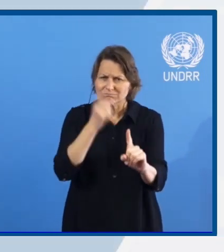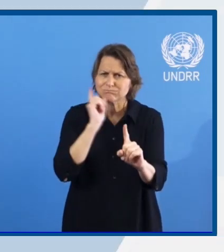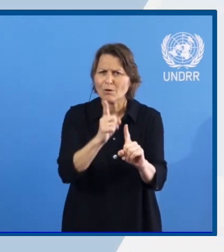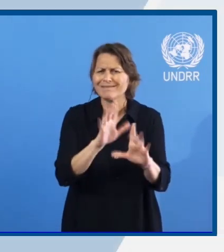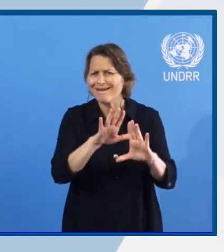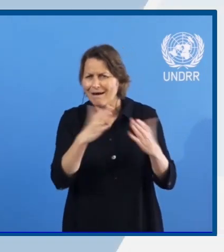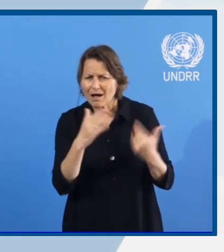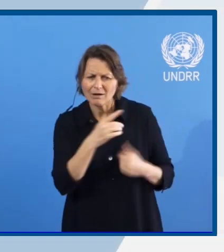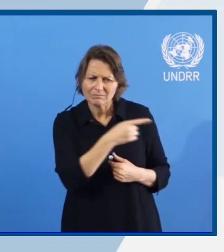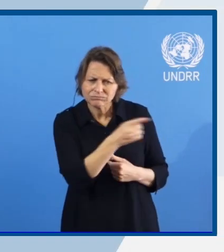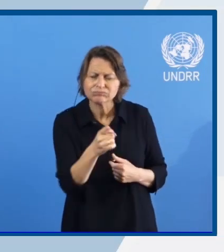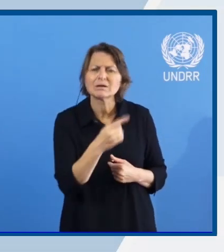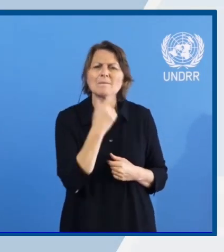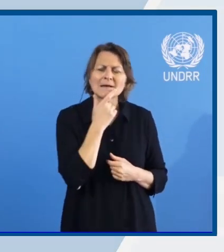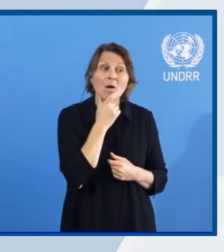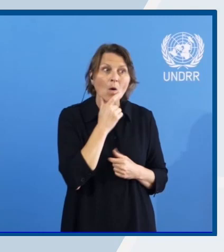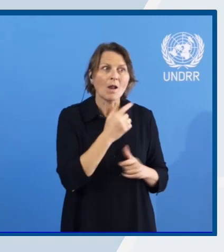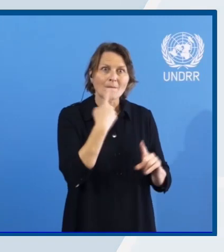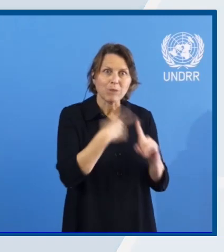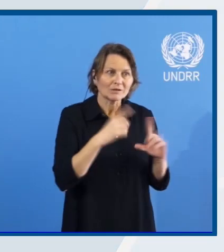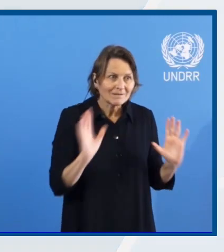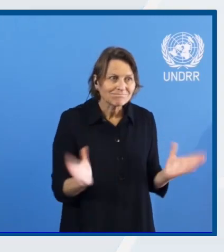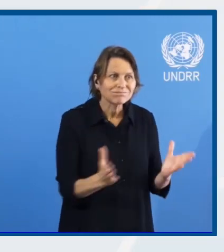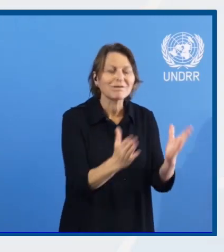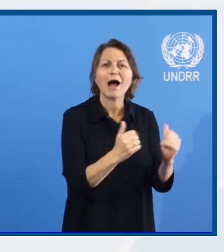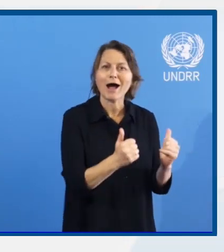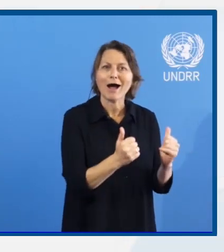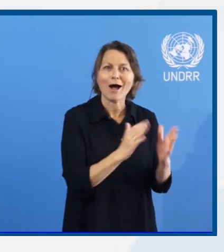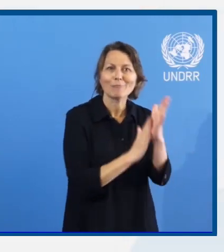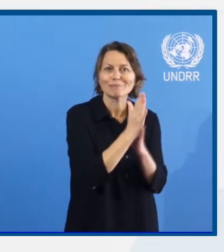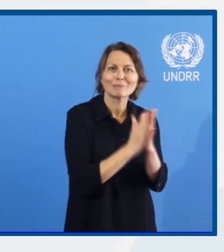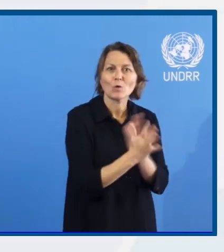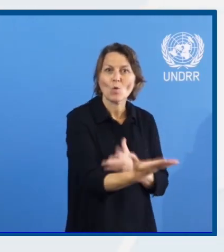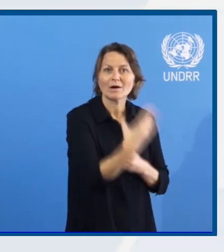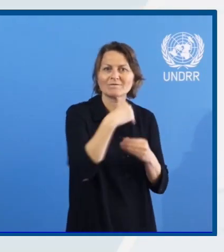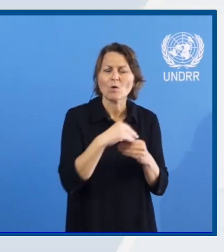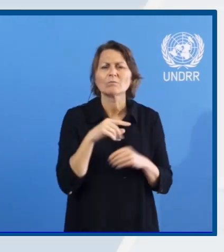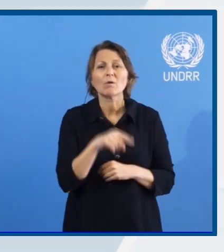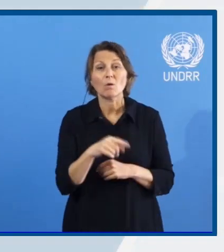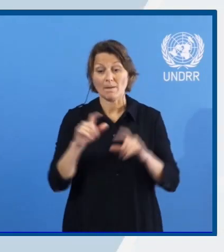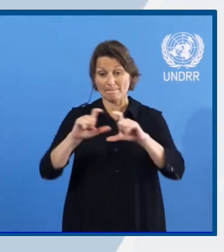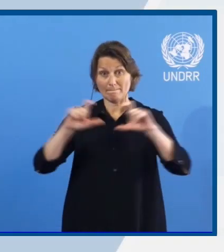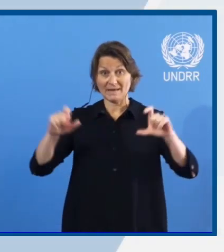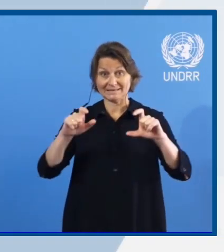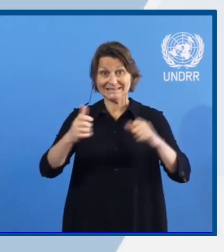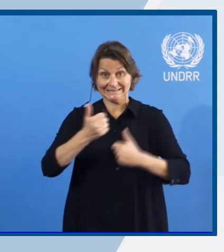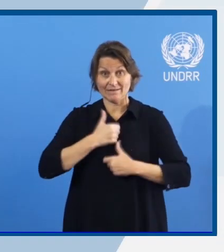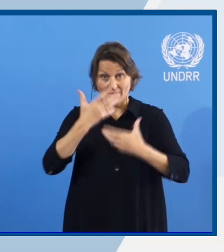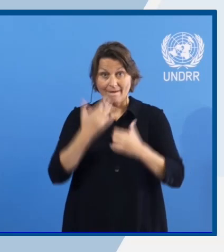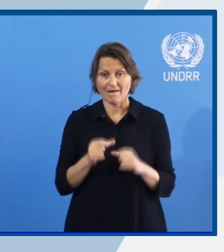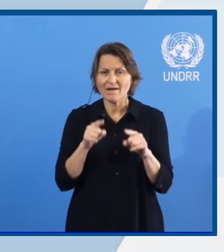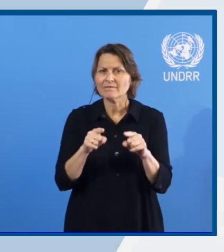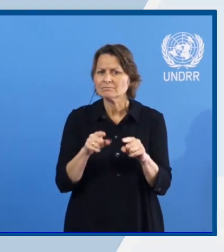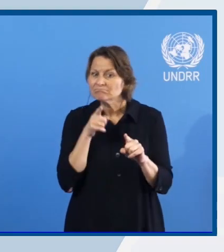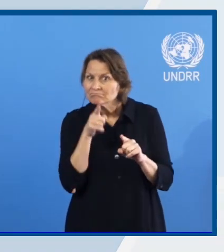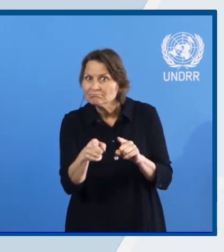protección de los créditos, y hasta dónde el dueño de la producción, pequeña producción, también tiene que hacerse responsable una